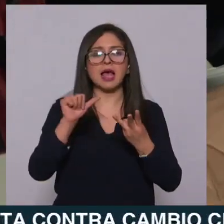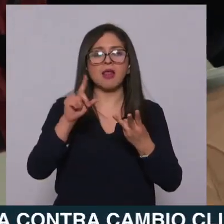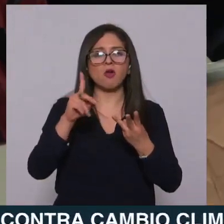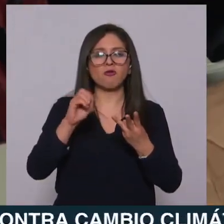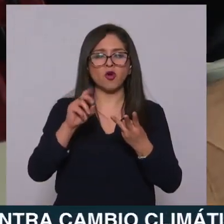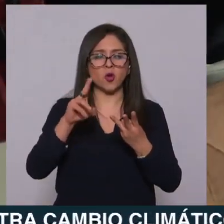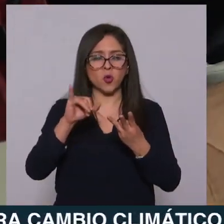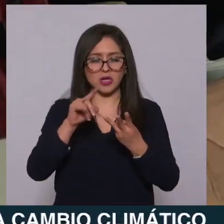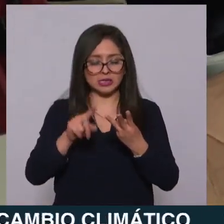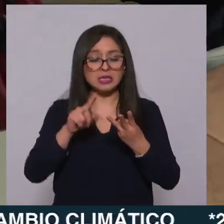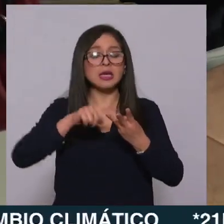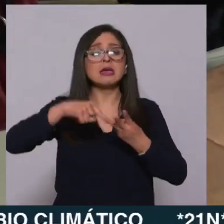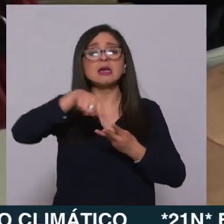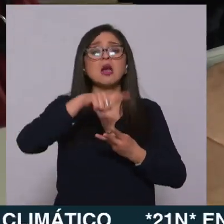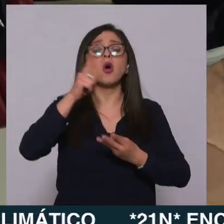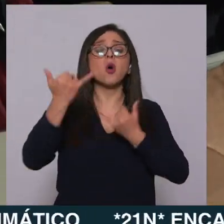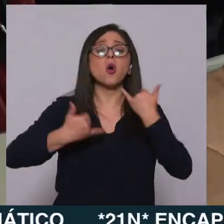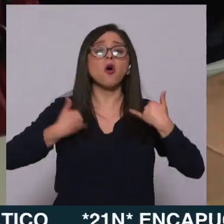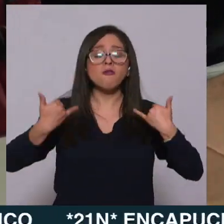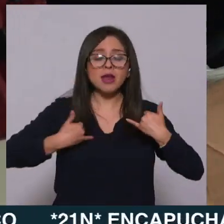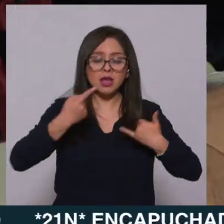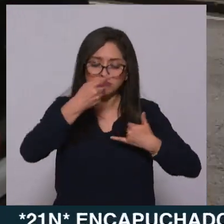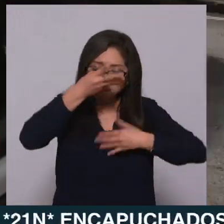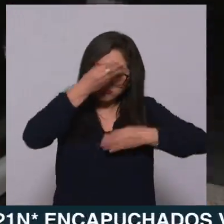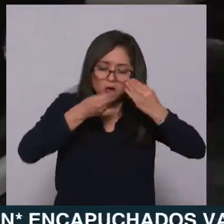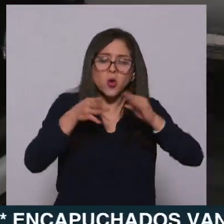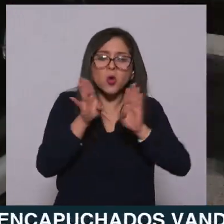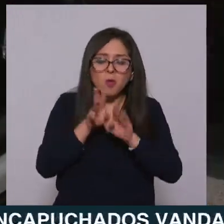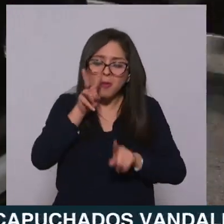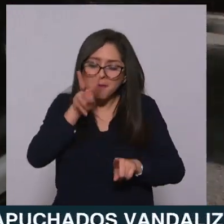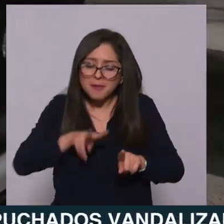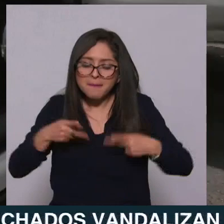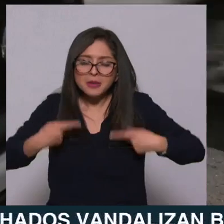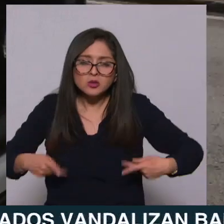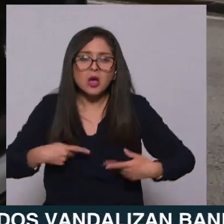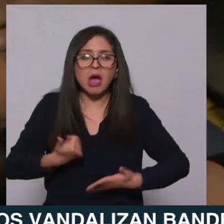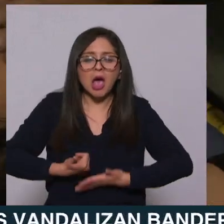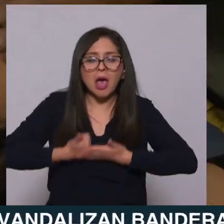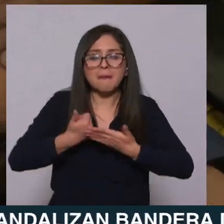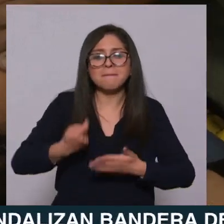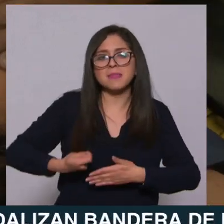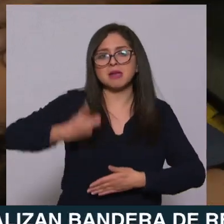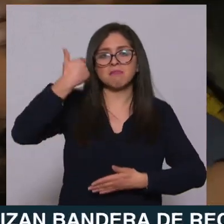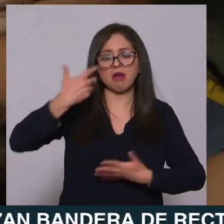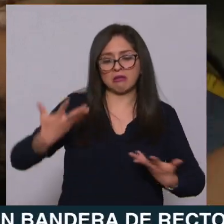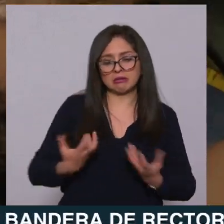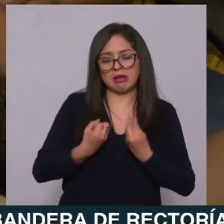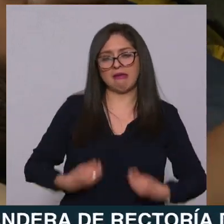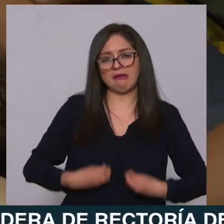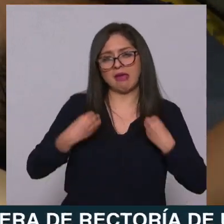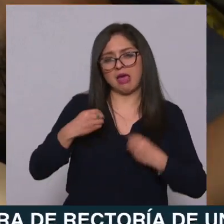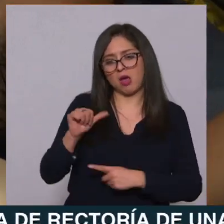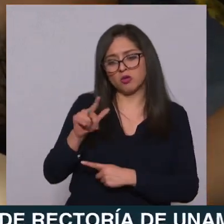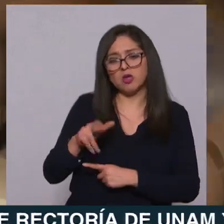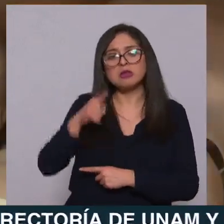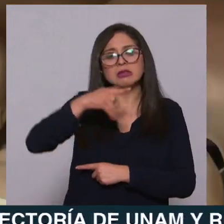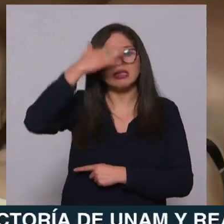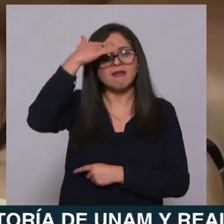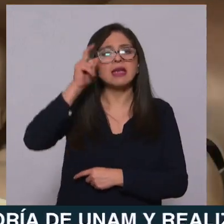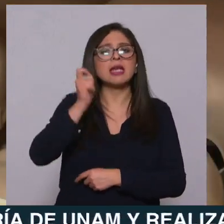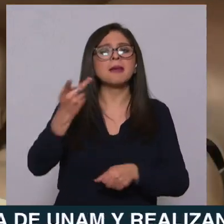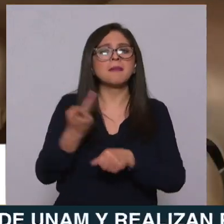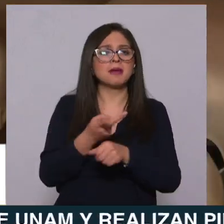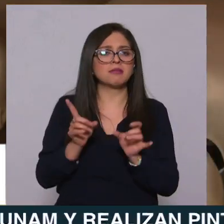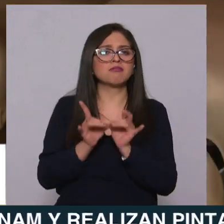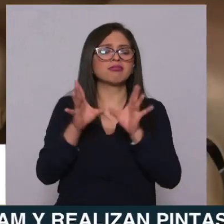Cortines, en donde los jóvenes aprenderán a evaluar a un paciente, dar los primeros auxilios y saber cómo actuar ante una emergencia. Aquí